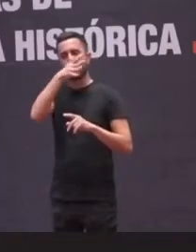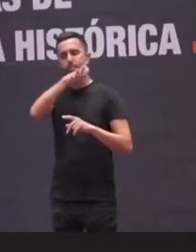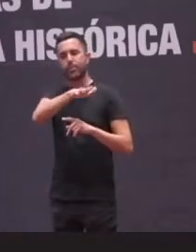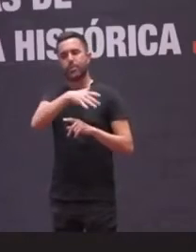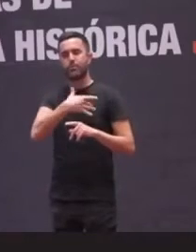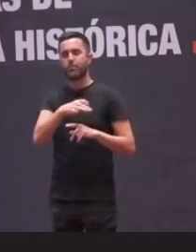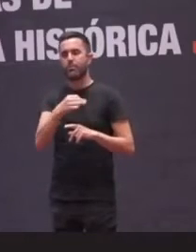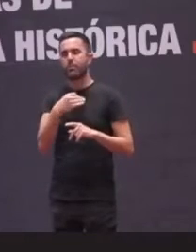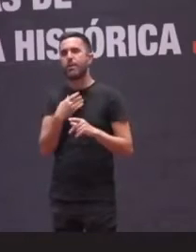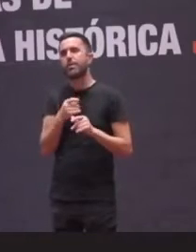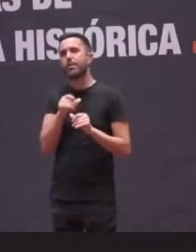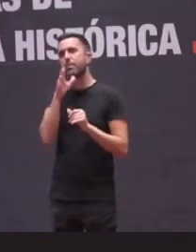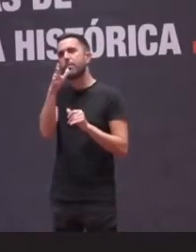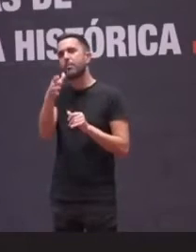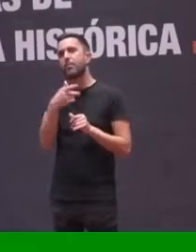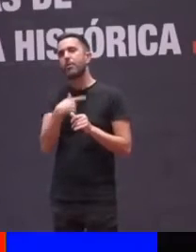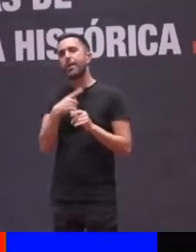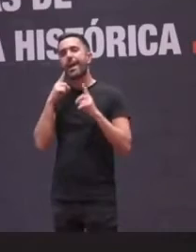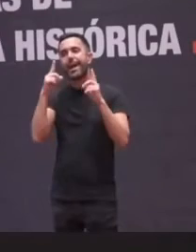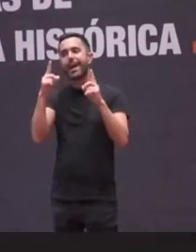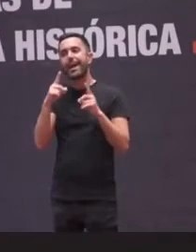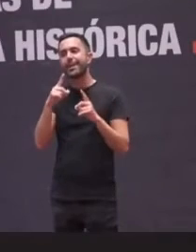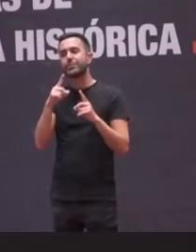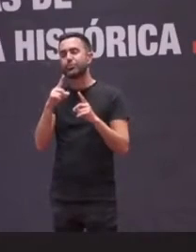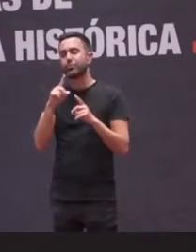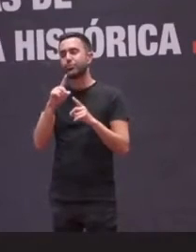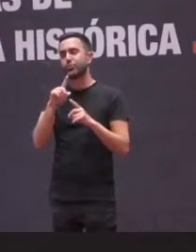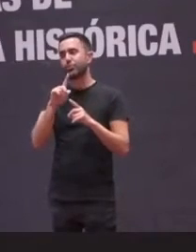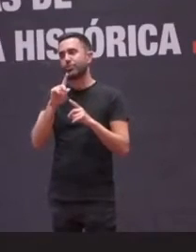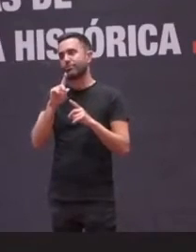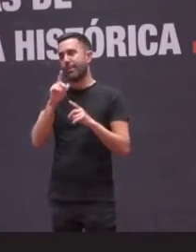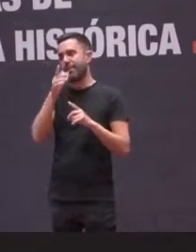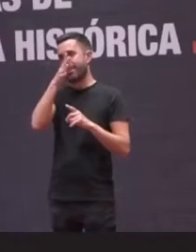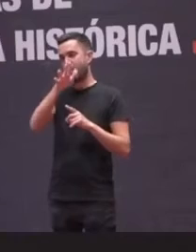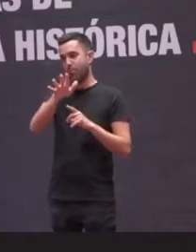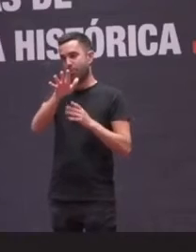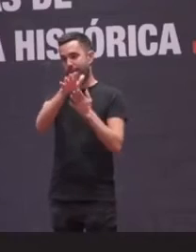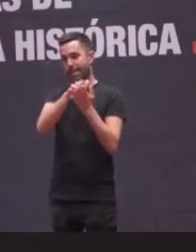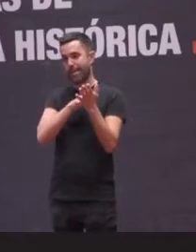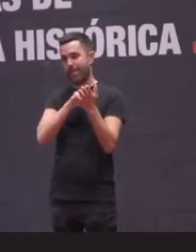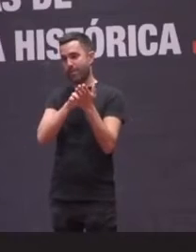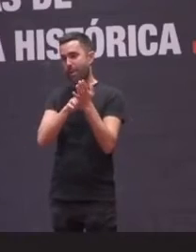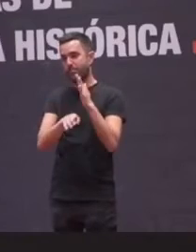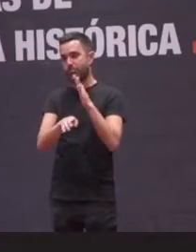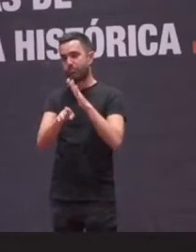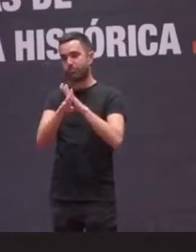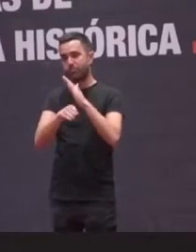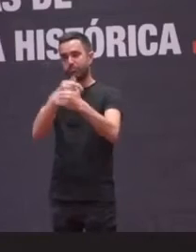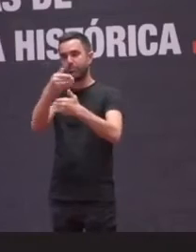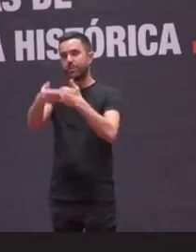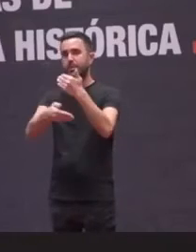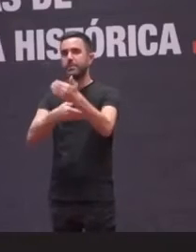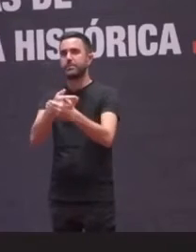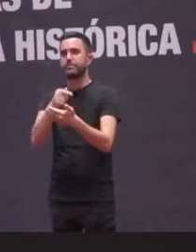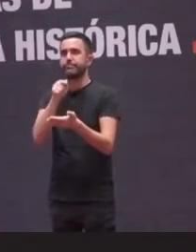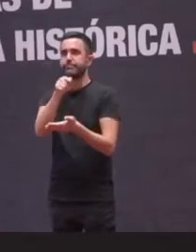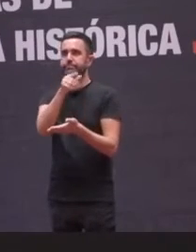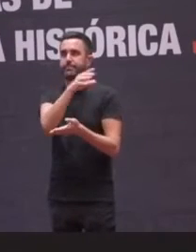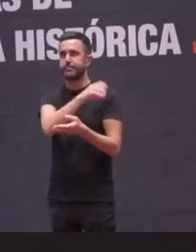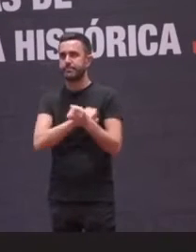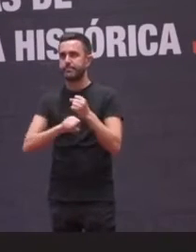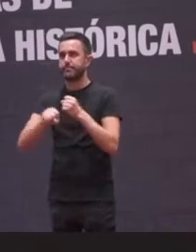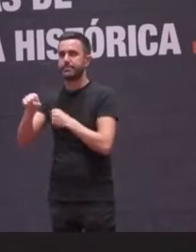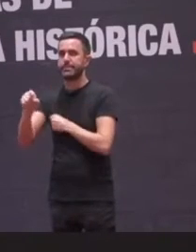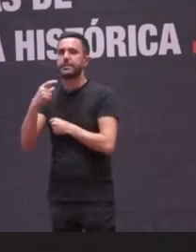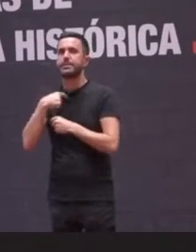que, de prosperar a demanda como prosperou, será o que se beneficie e revertirá para ir o ben. A acción que se planteou foi unha acción